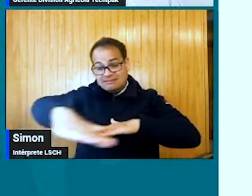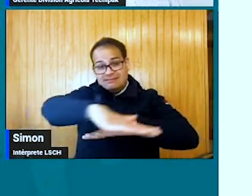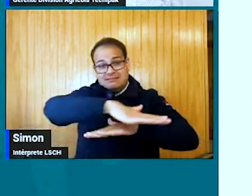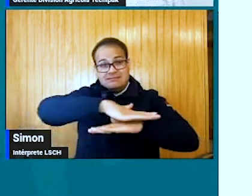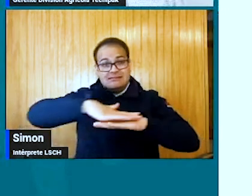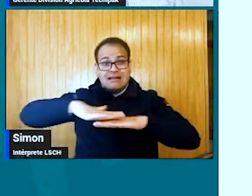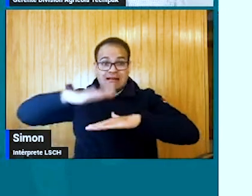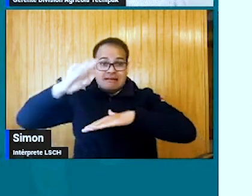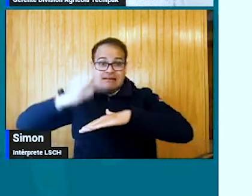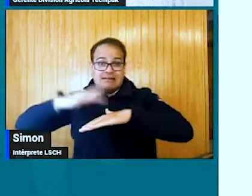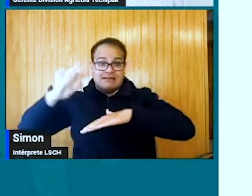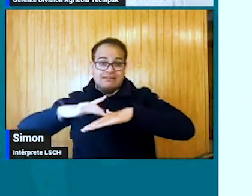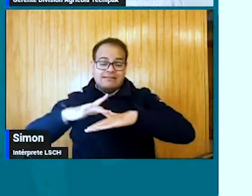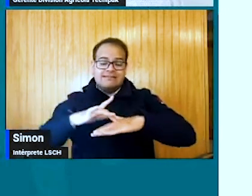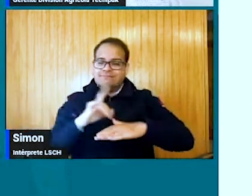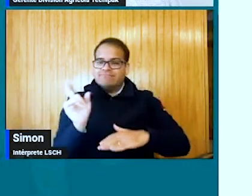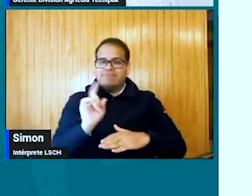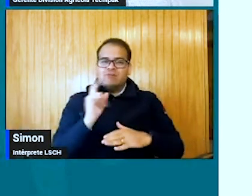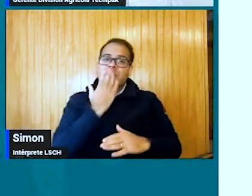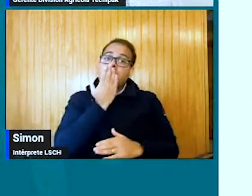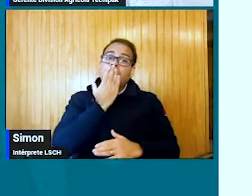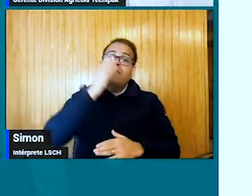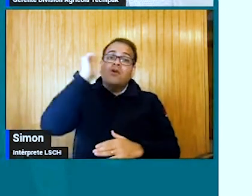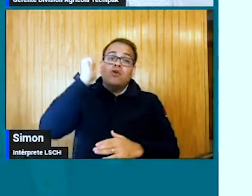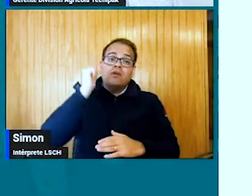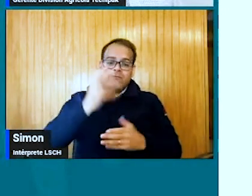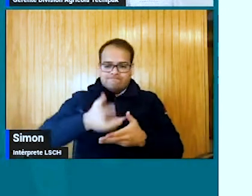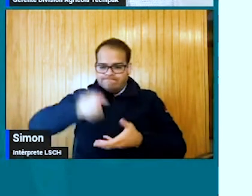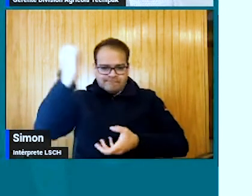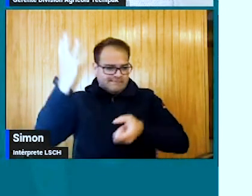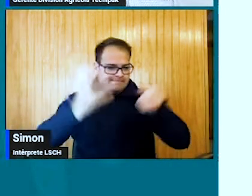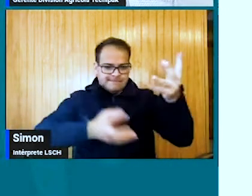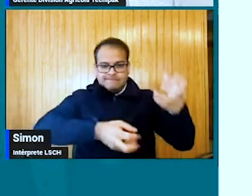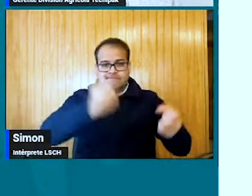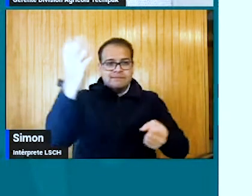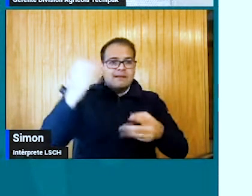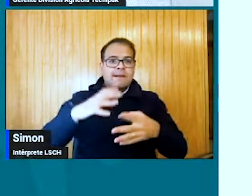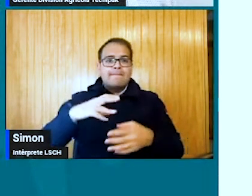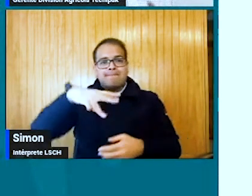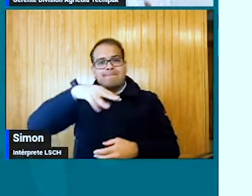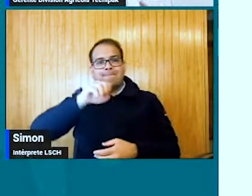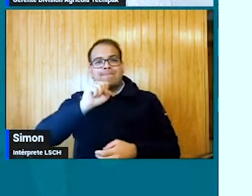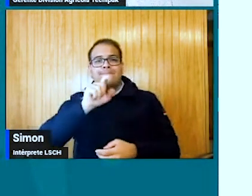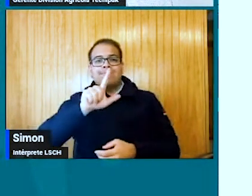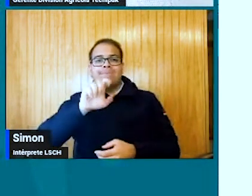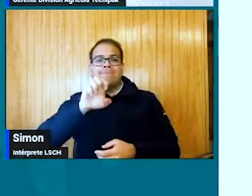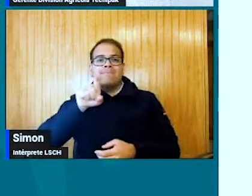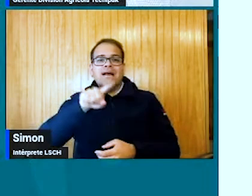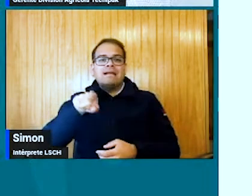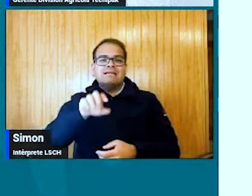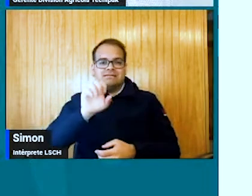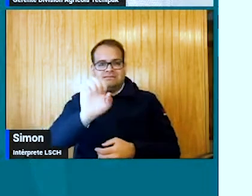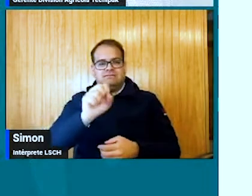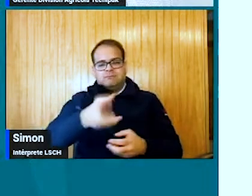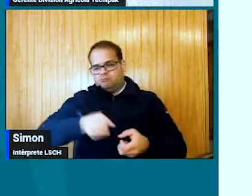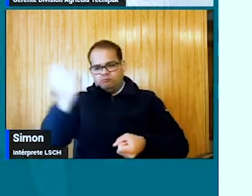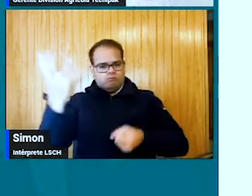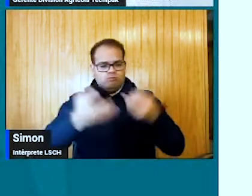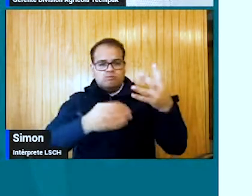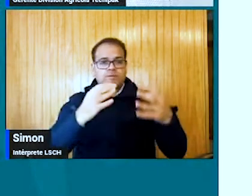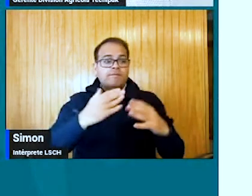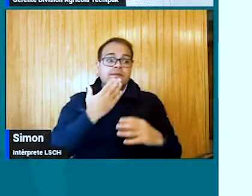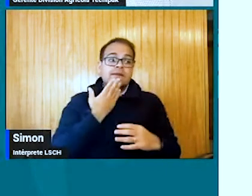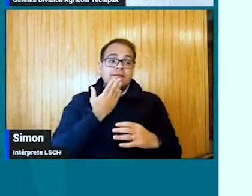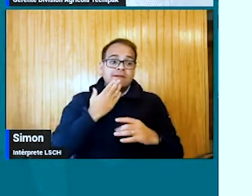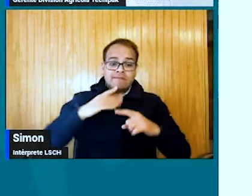Por lo tanto, hay que tenerlos libres de maleza. Buscamos, ojalá, suelos pesaditos y compactados, porque estos